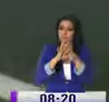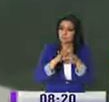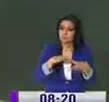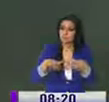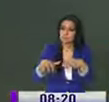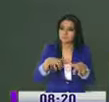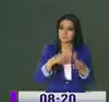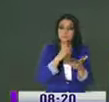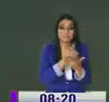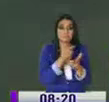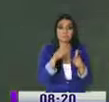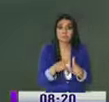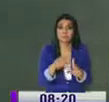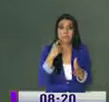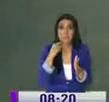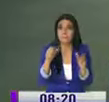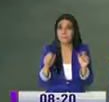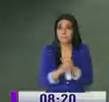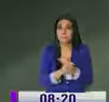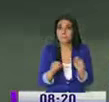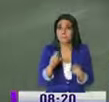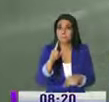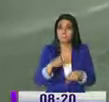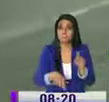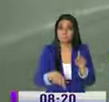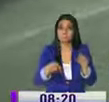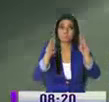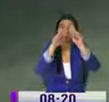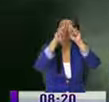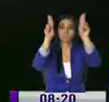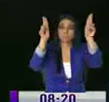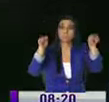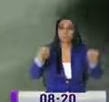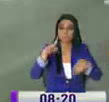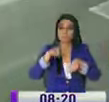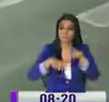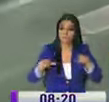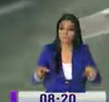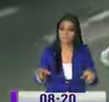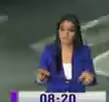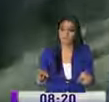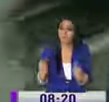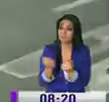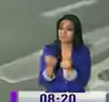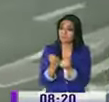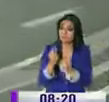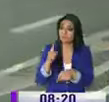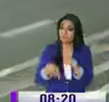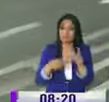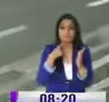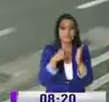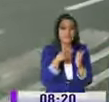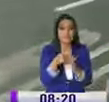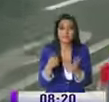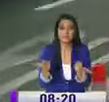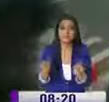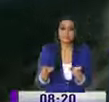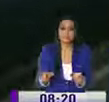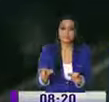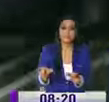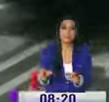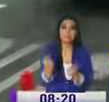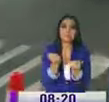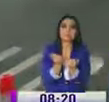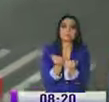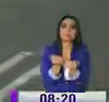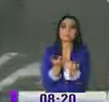decir entonces aquí no sería posible tal vez porque existe el puente peatonal y porque la verdad es muy estrecha exactamente si no se apegue si hay